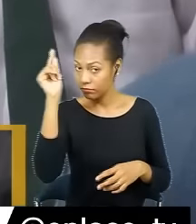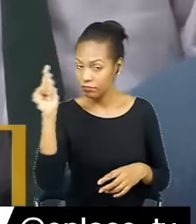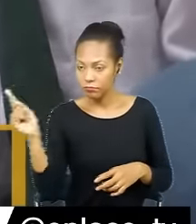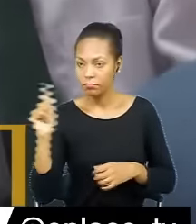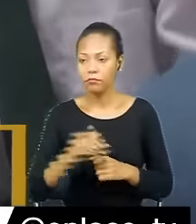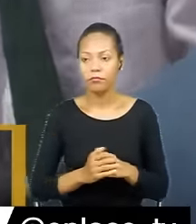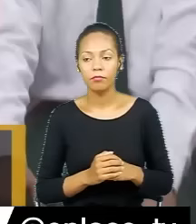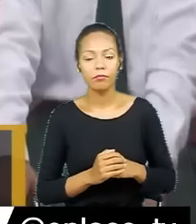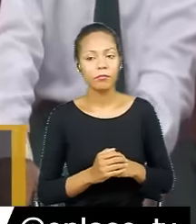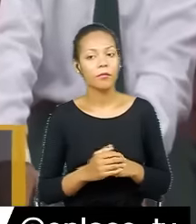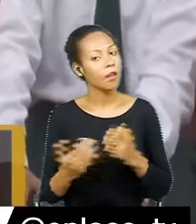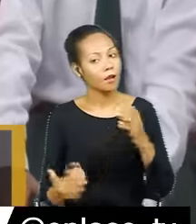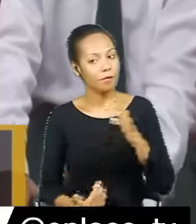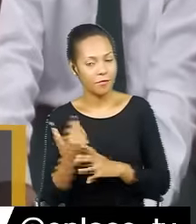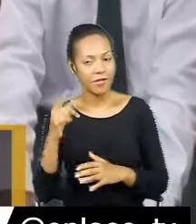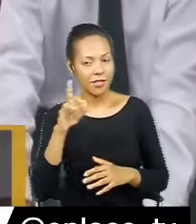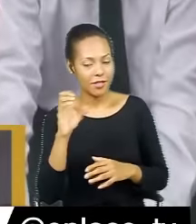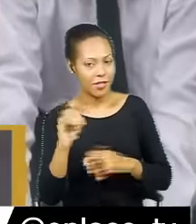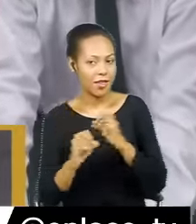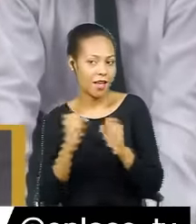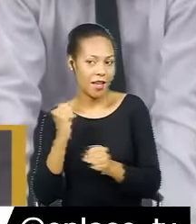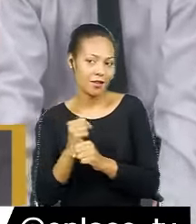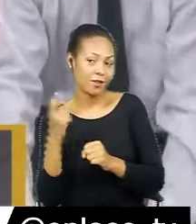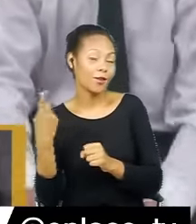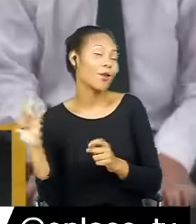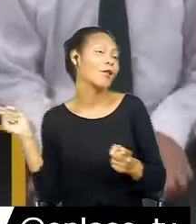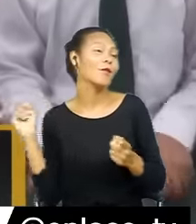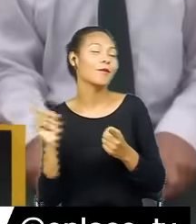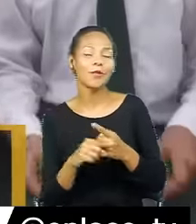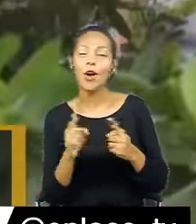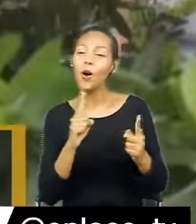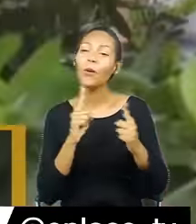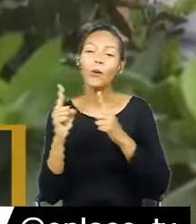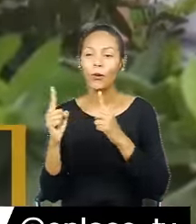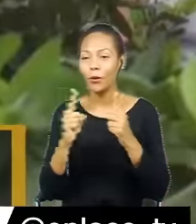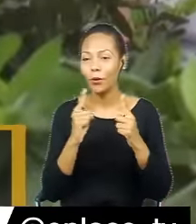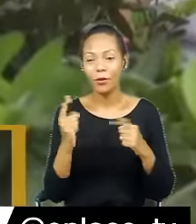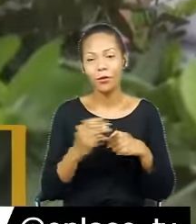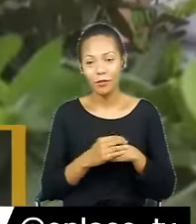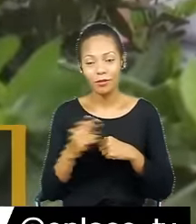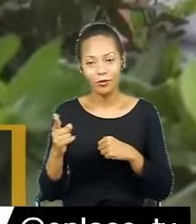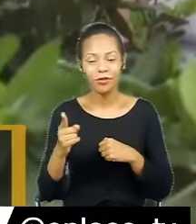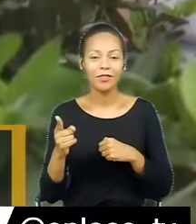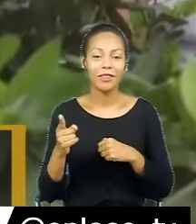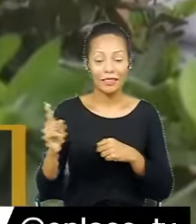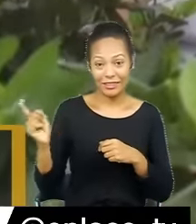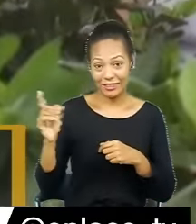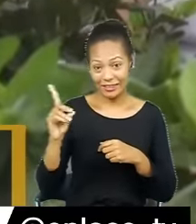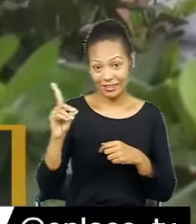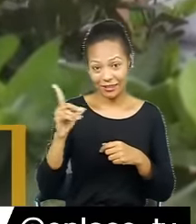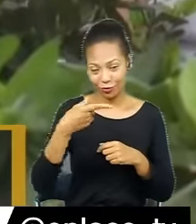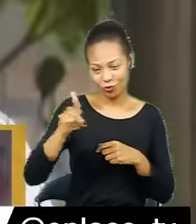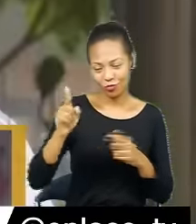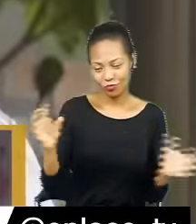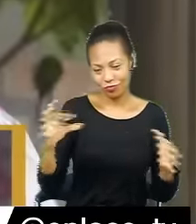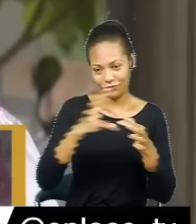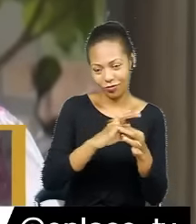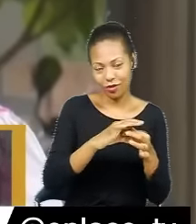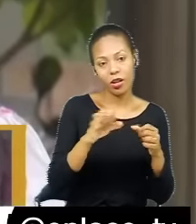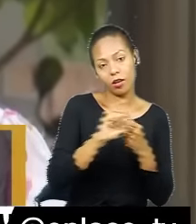programación oficial de los 60 años de vida institucional de la Escuela Mari Villamizar, CDG del Colegio Técnico Superior Industrial. Están